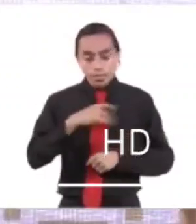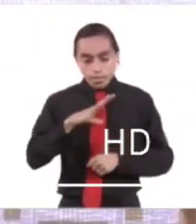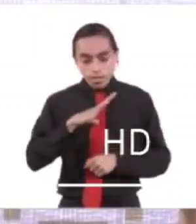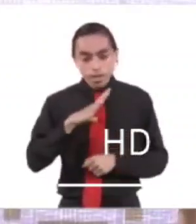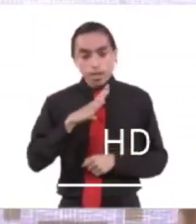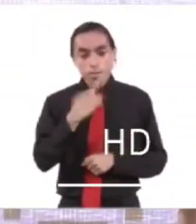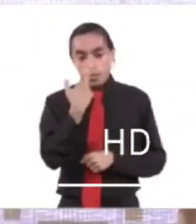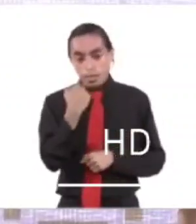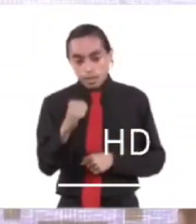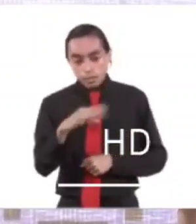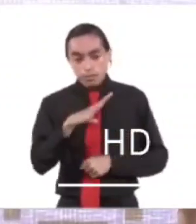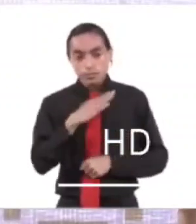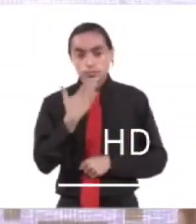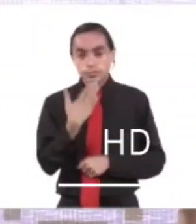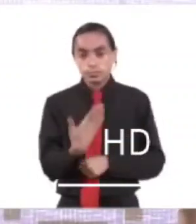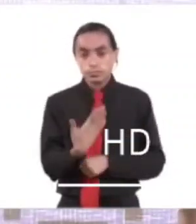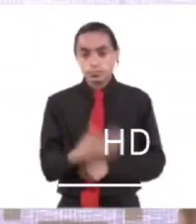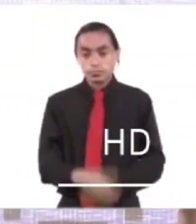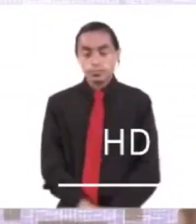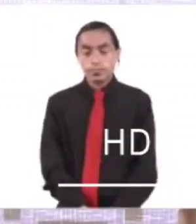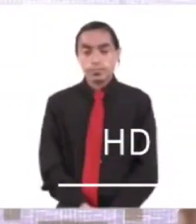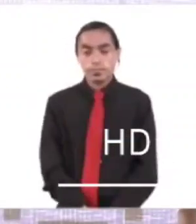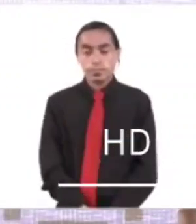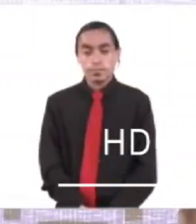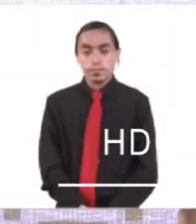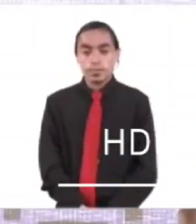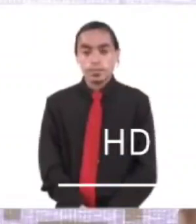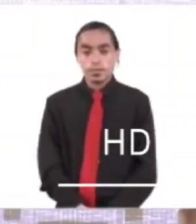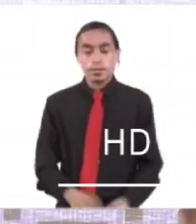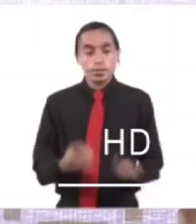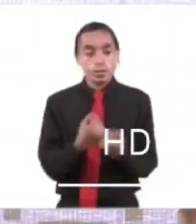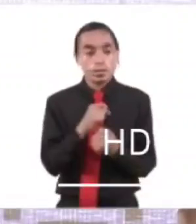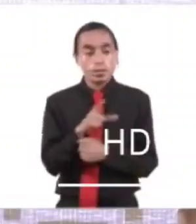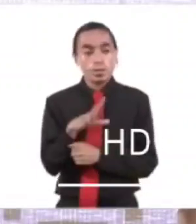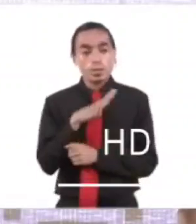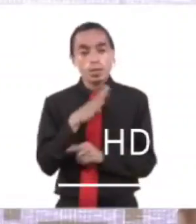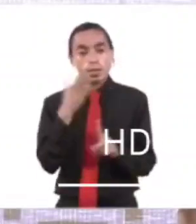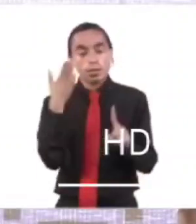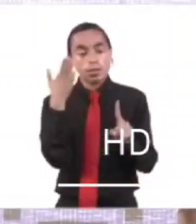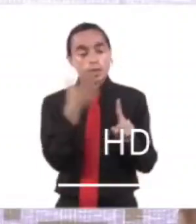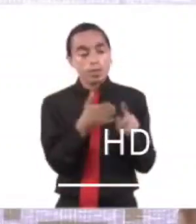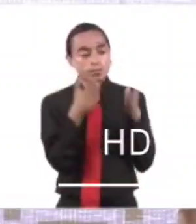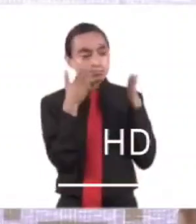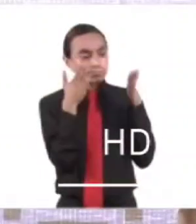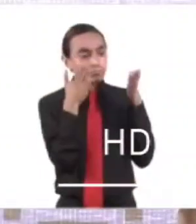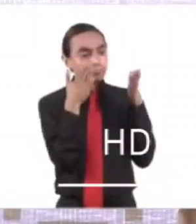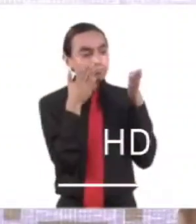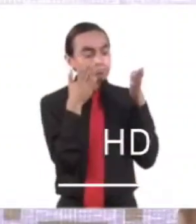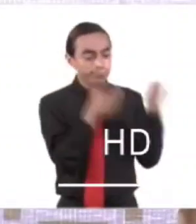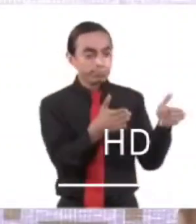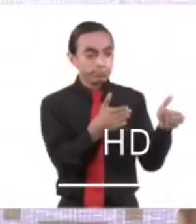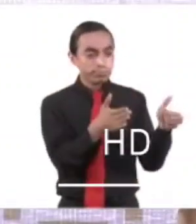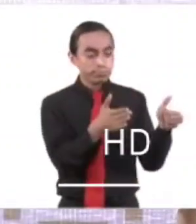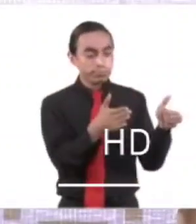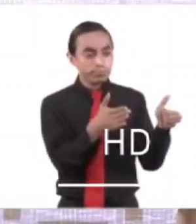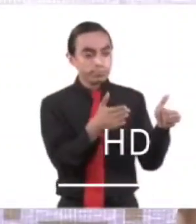de ser y le dio también un horizonte de largo plazo. Años